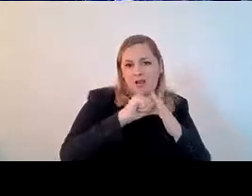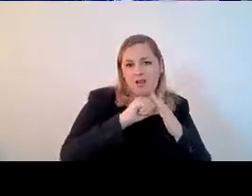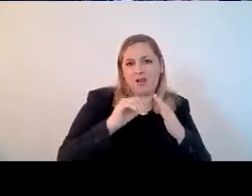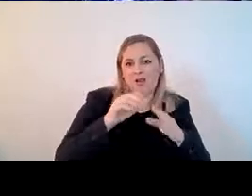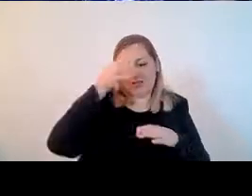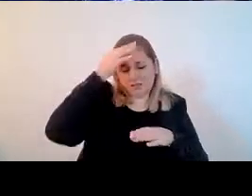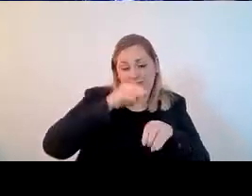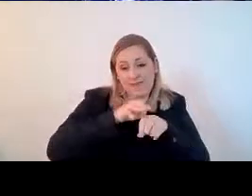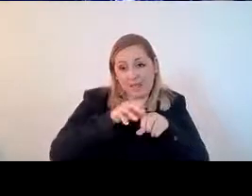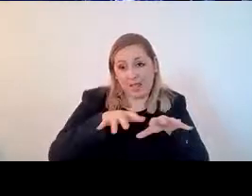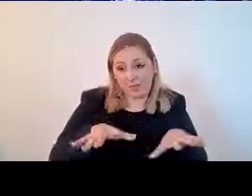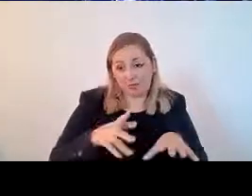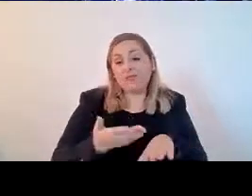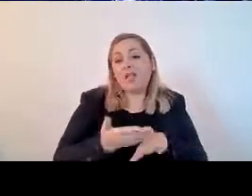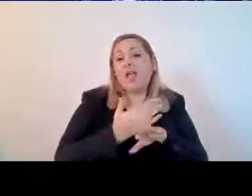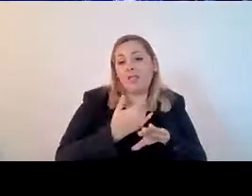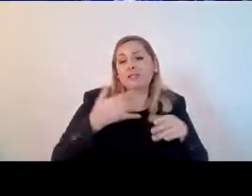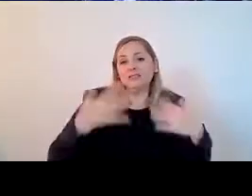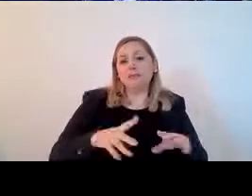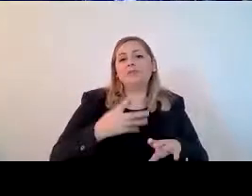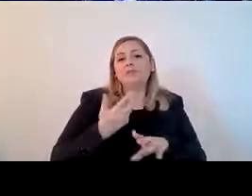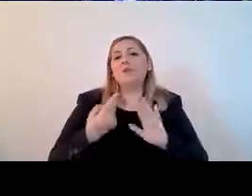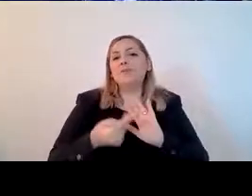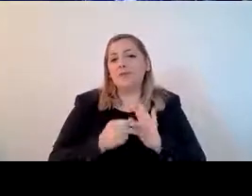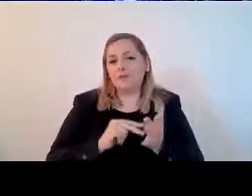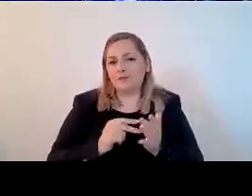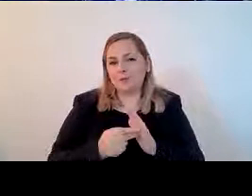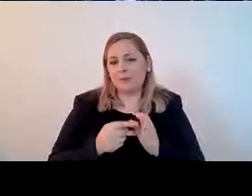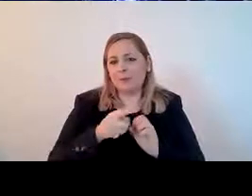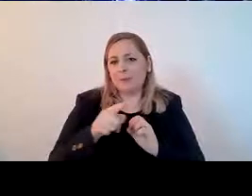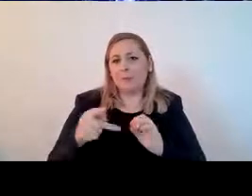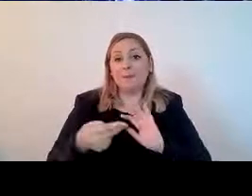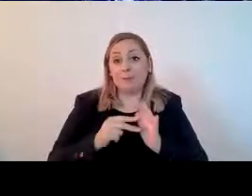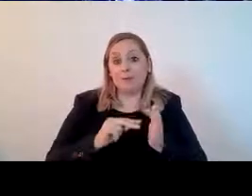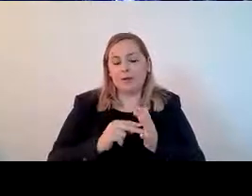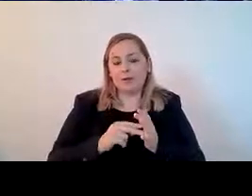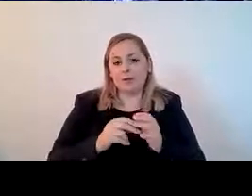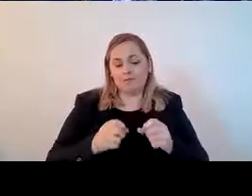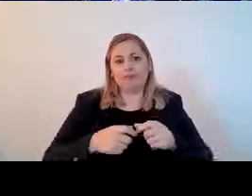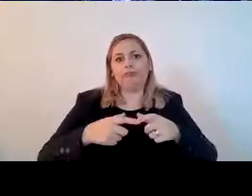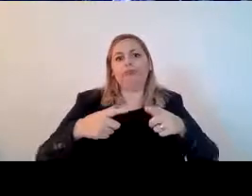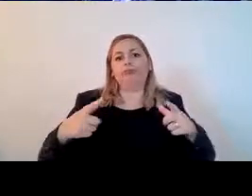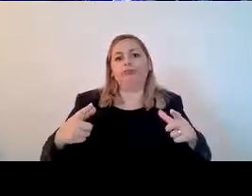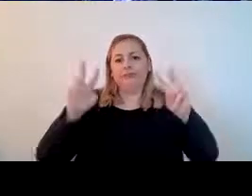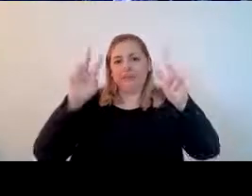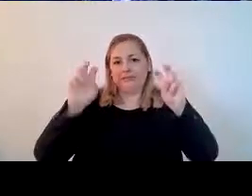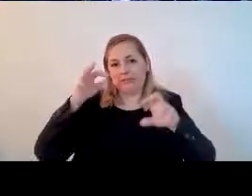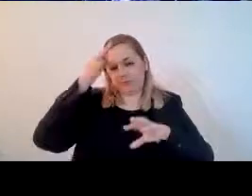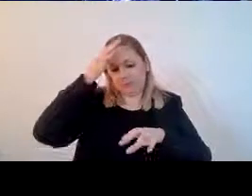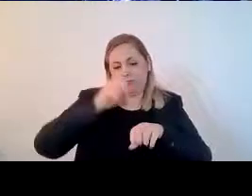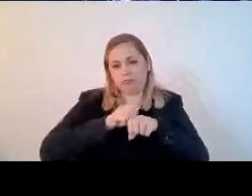había problemas, pero pareciera ser que los problemas se habrían exacerbado con la